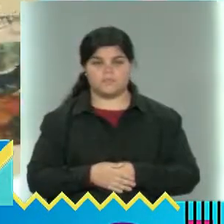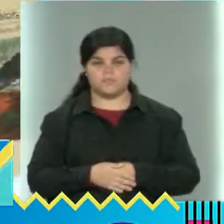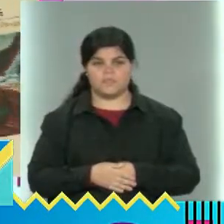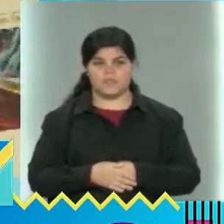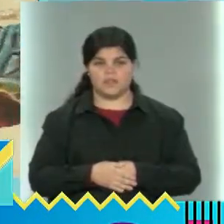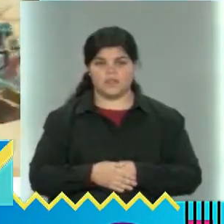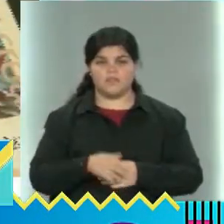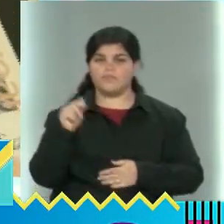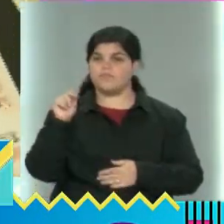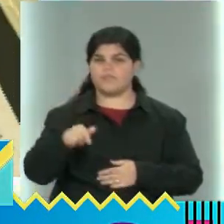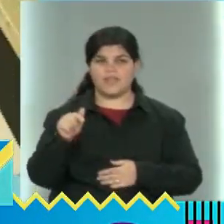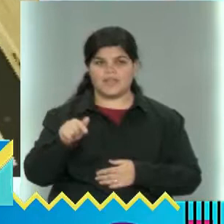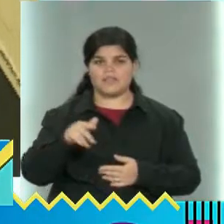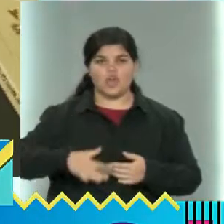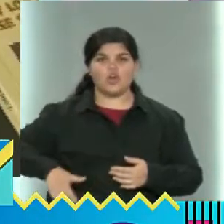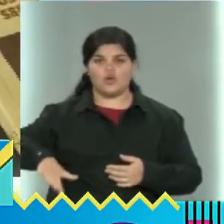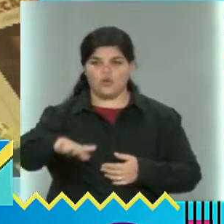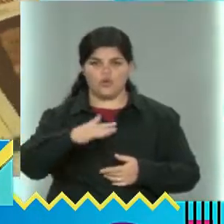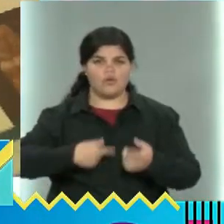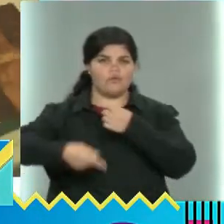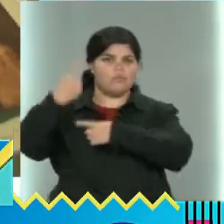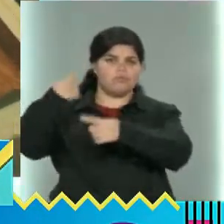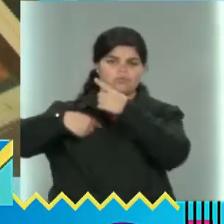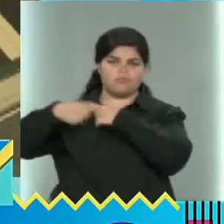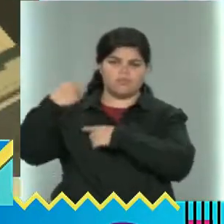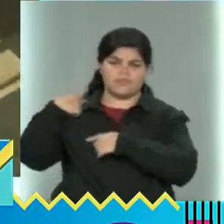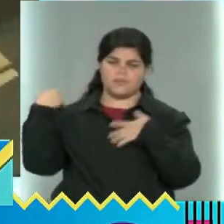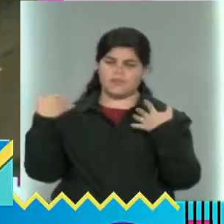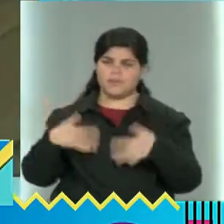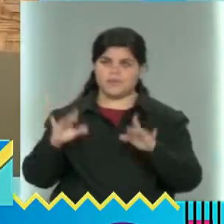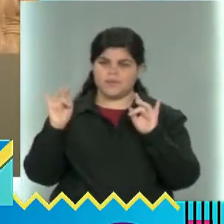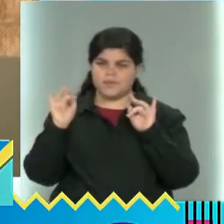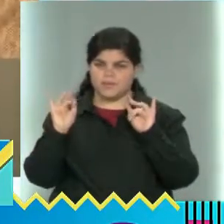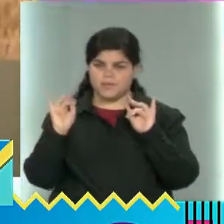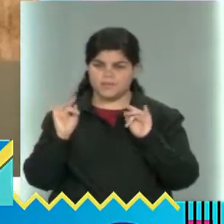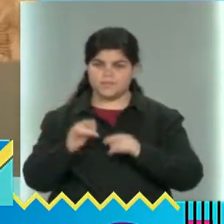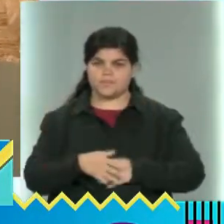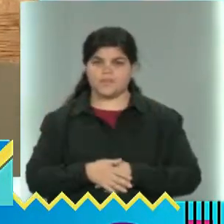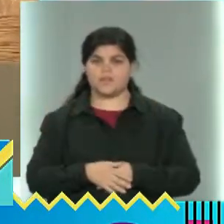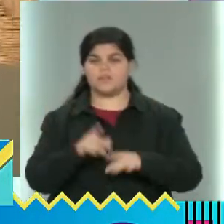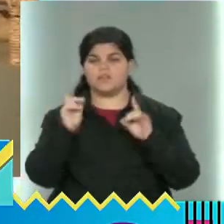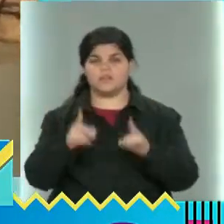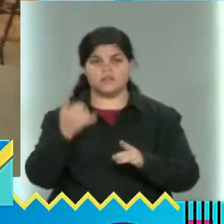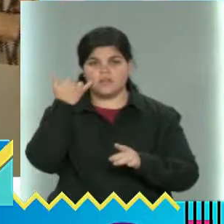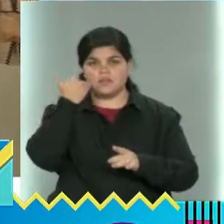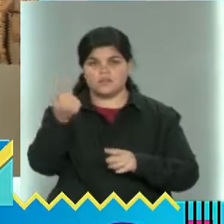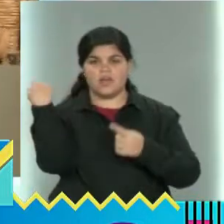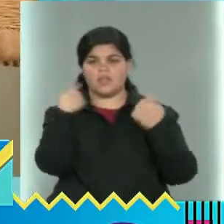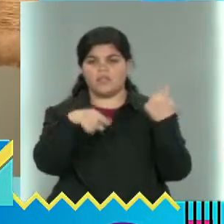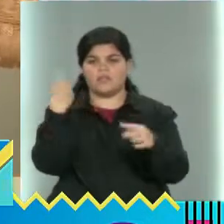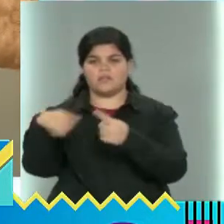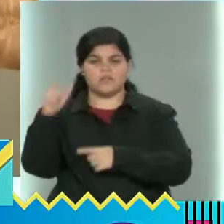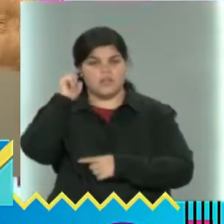ese contexto pesa, aunque ahora ya es como que se ha instalado mucho más la diversidad de género,